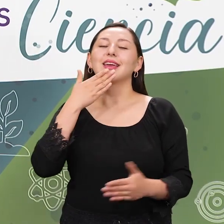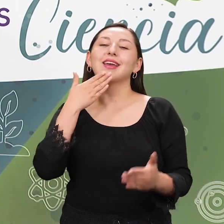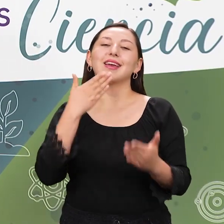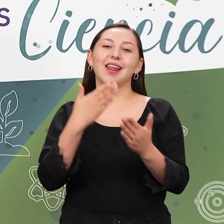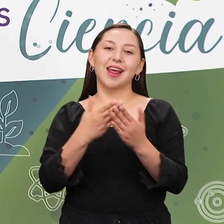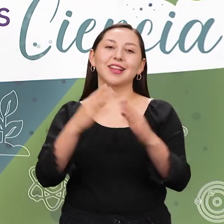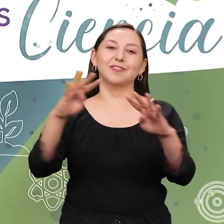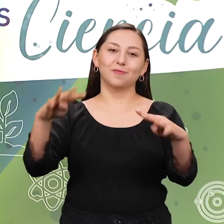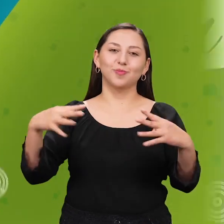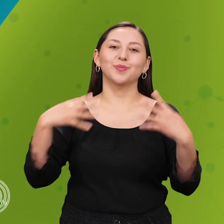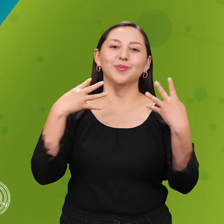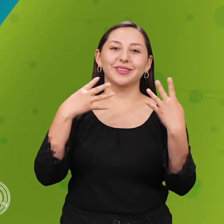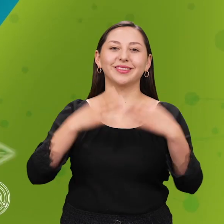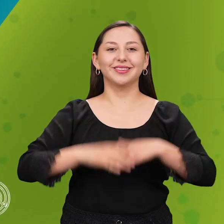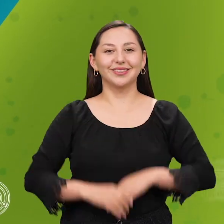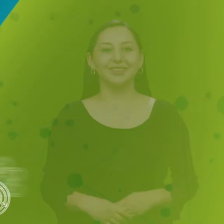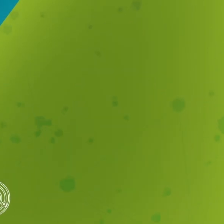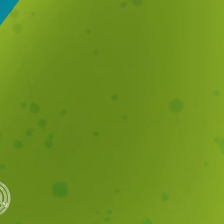por acompañarnos.